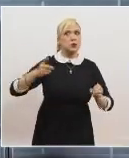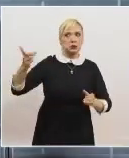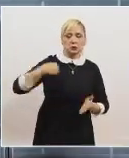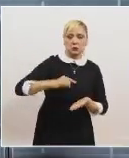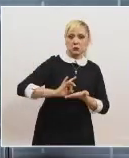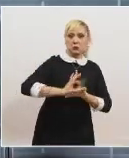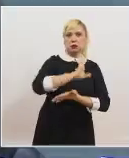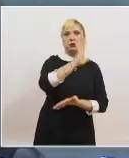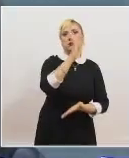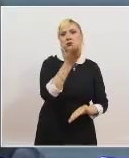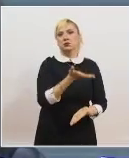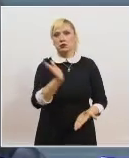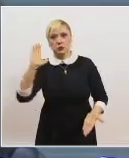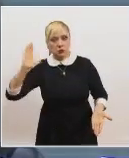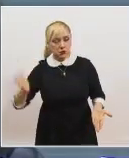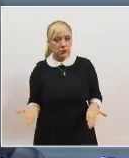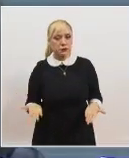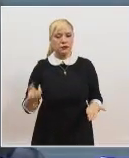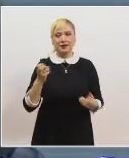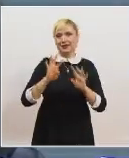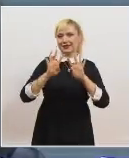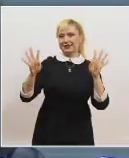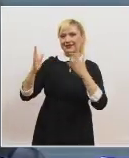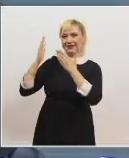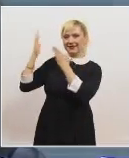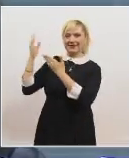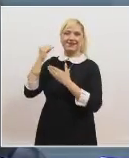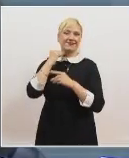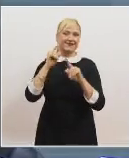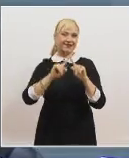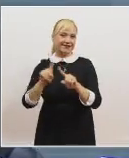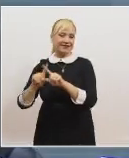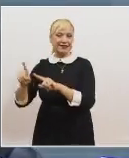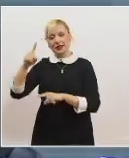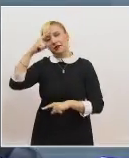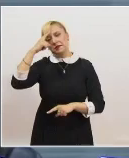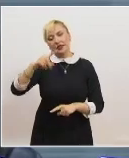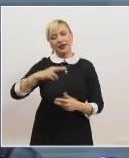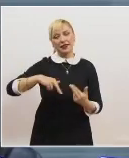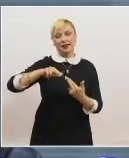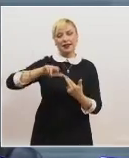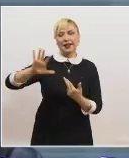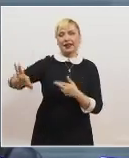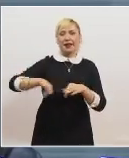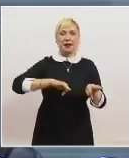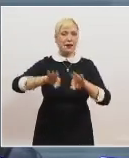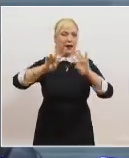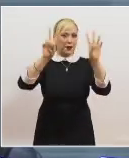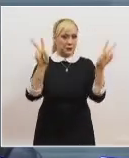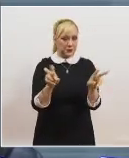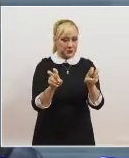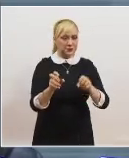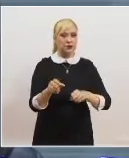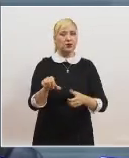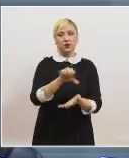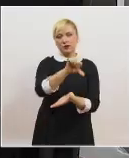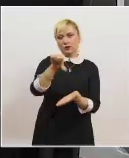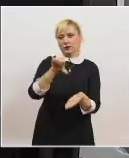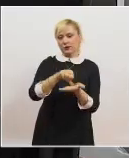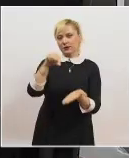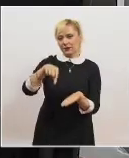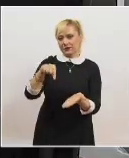materia laboral, y Luis Huerta Martínez, adscrito al Pleno Regional en materia del trabajo, región